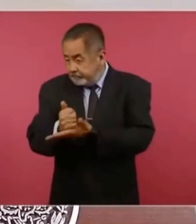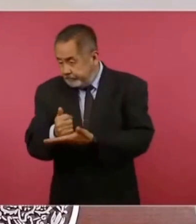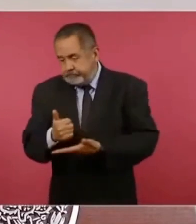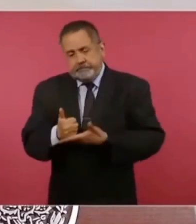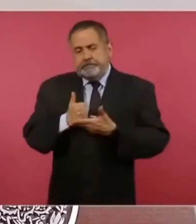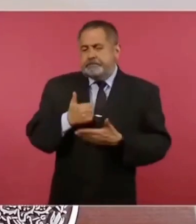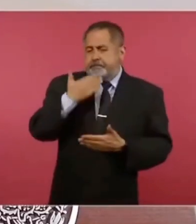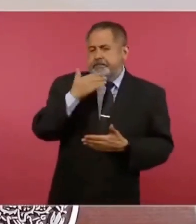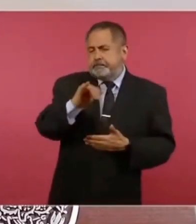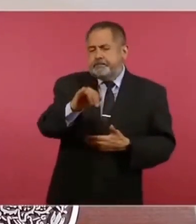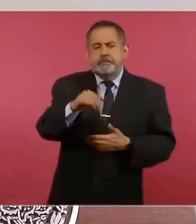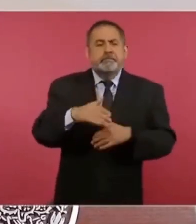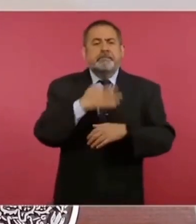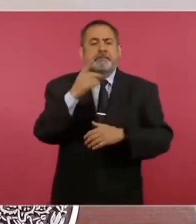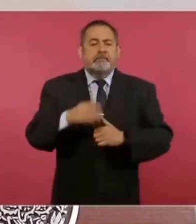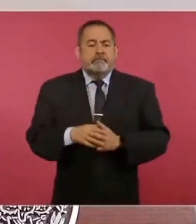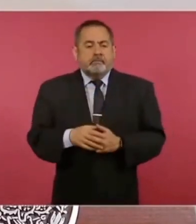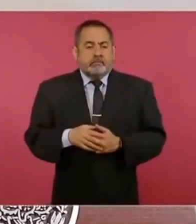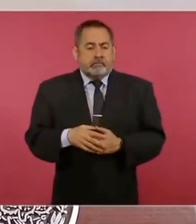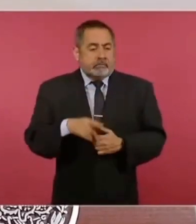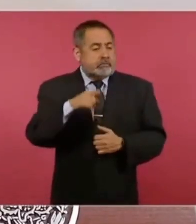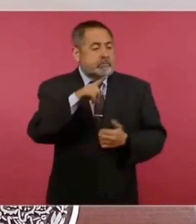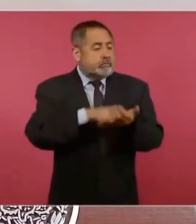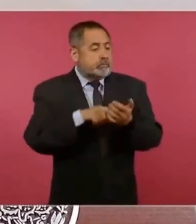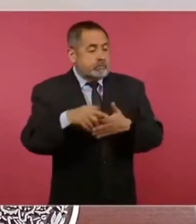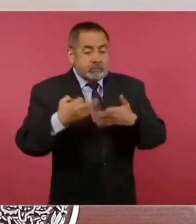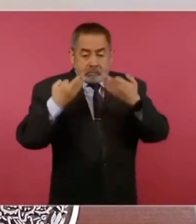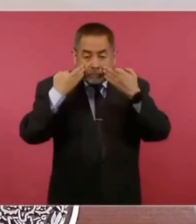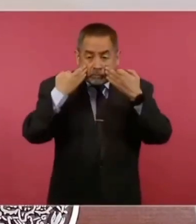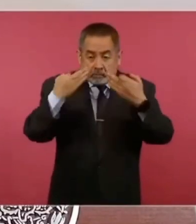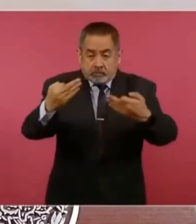el que haya testigos